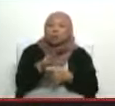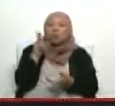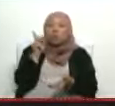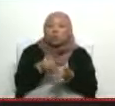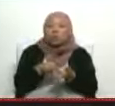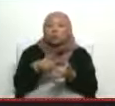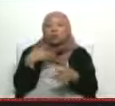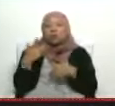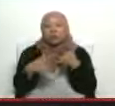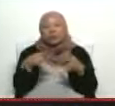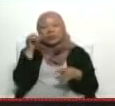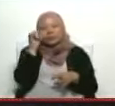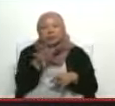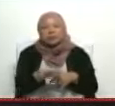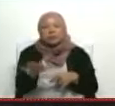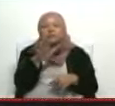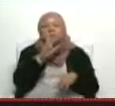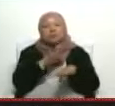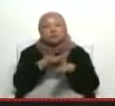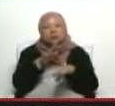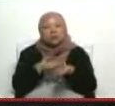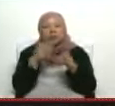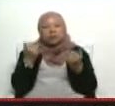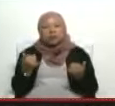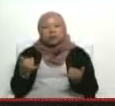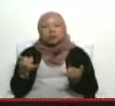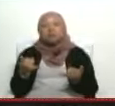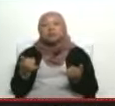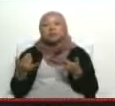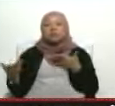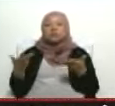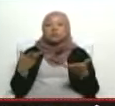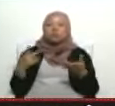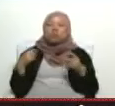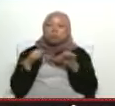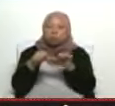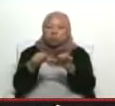un panfleto llamando a una marcha